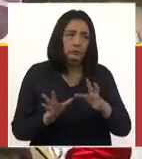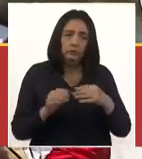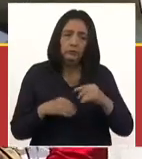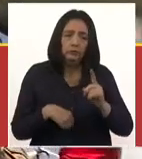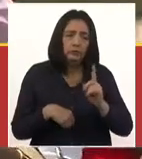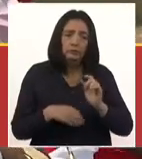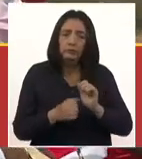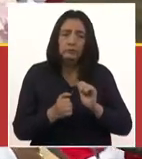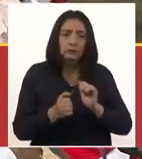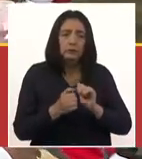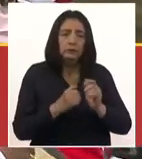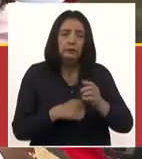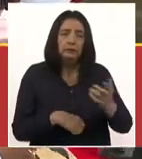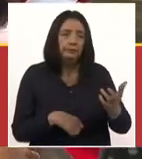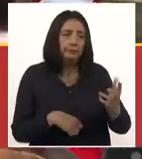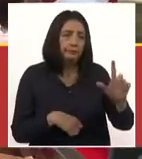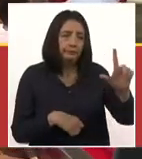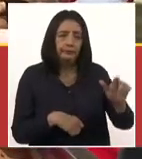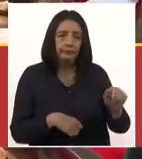a la candidatura de Perú Libre.